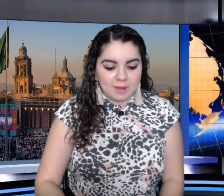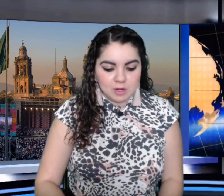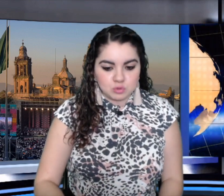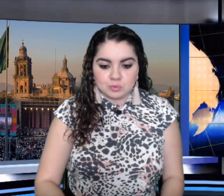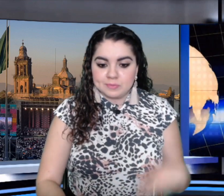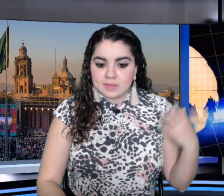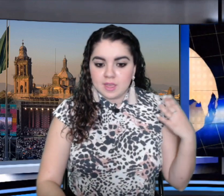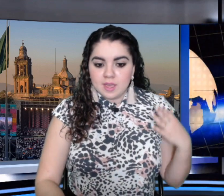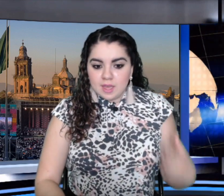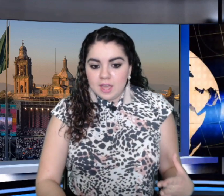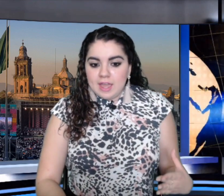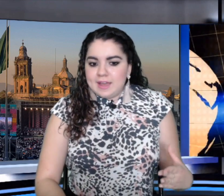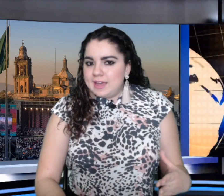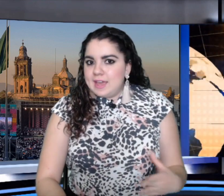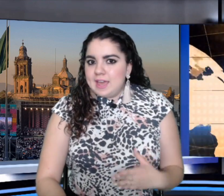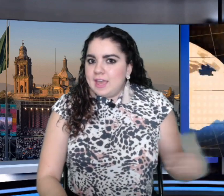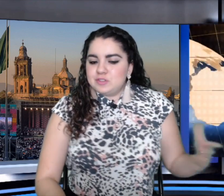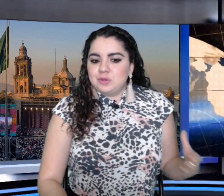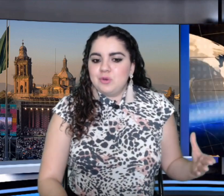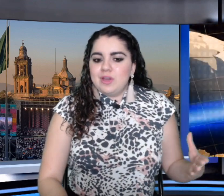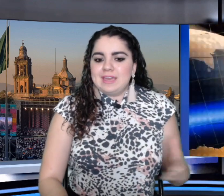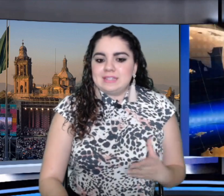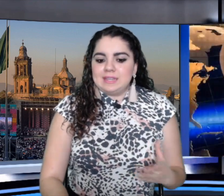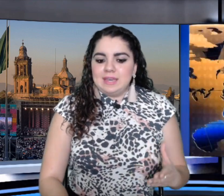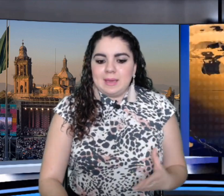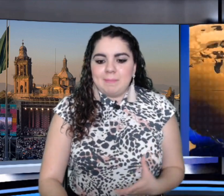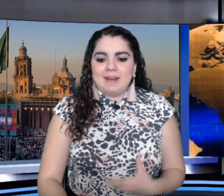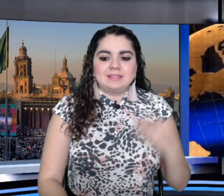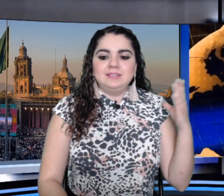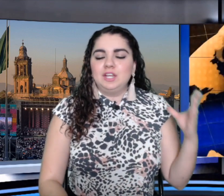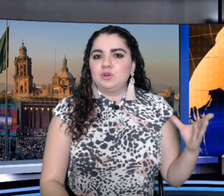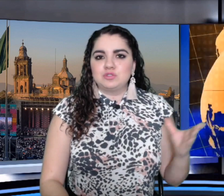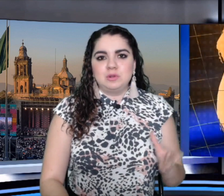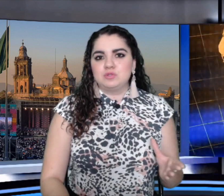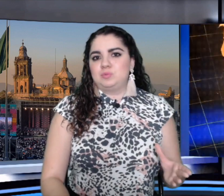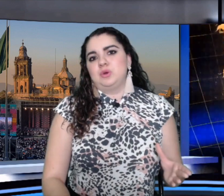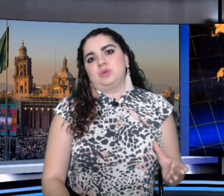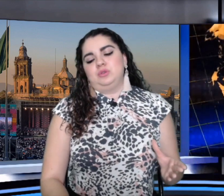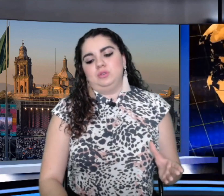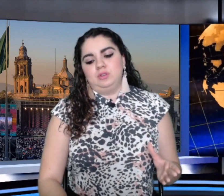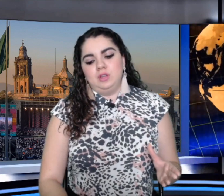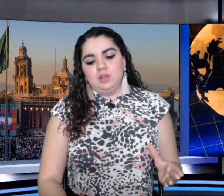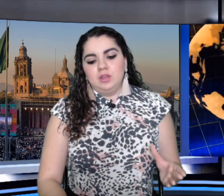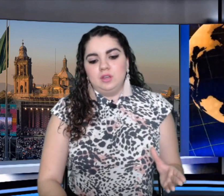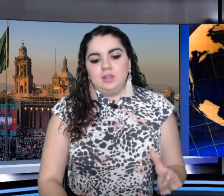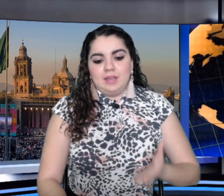del coronavirus. Esto no es para sentirnos menos peor.